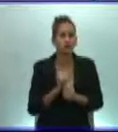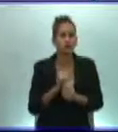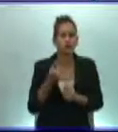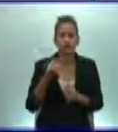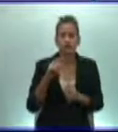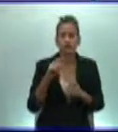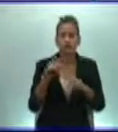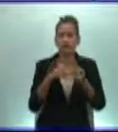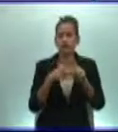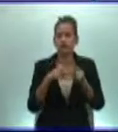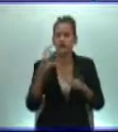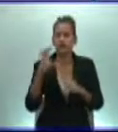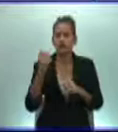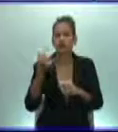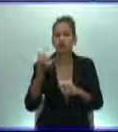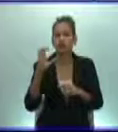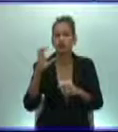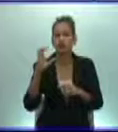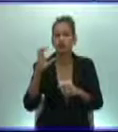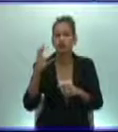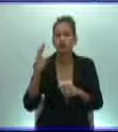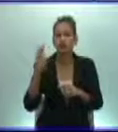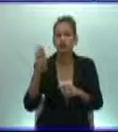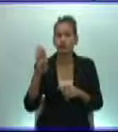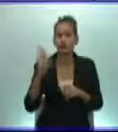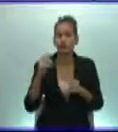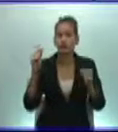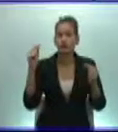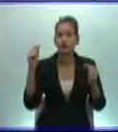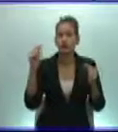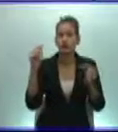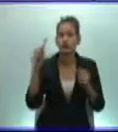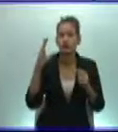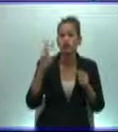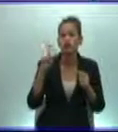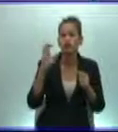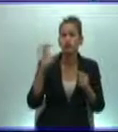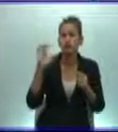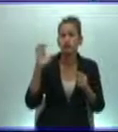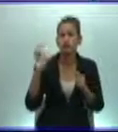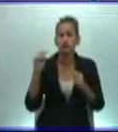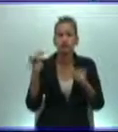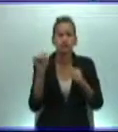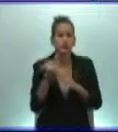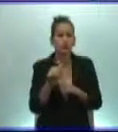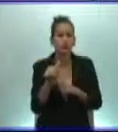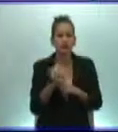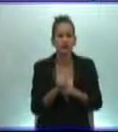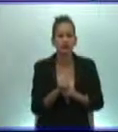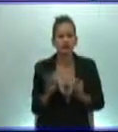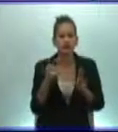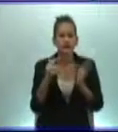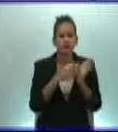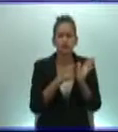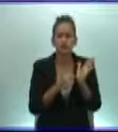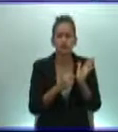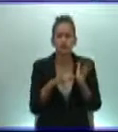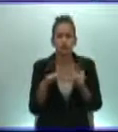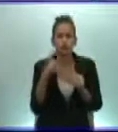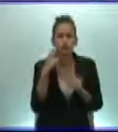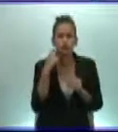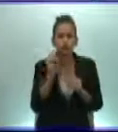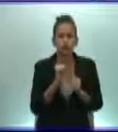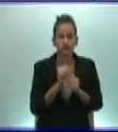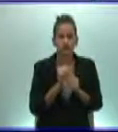ACB y el ángulo DCE son iguales. ¿Qué elementos ya conoces de